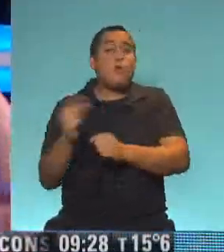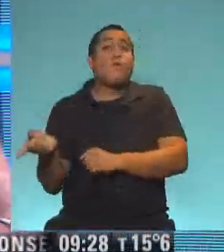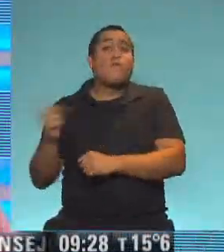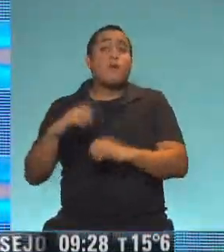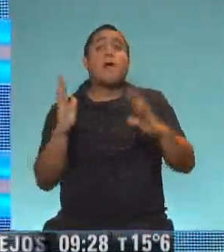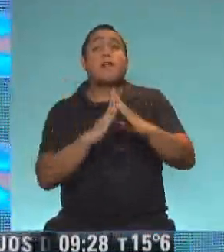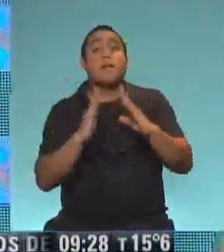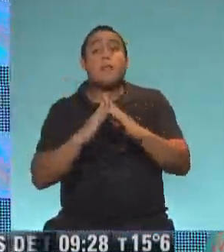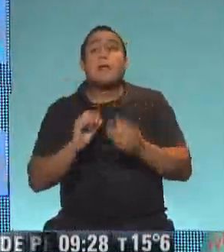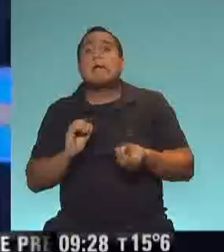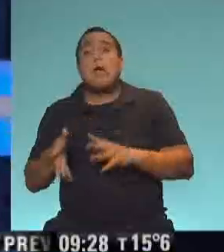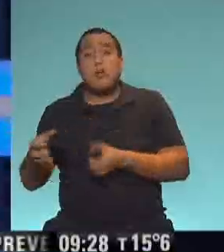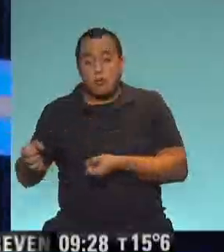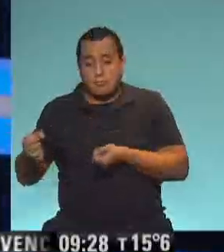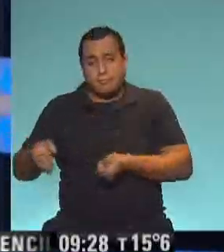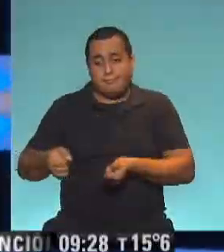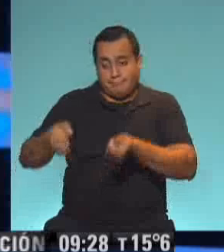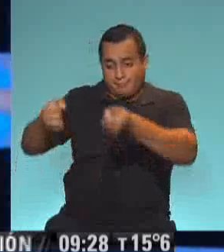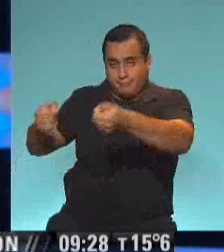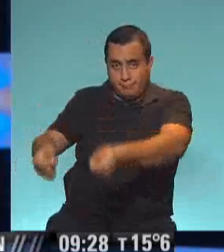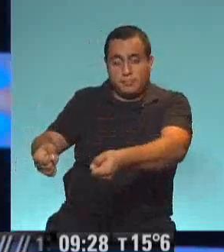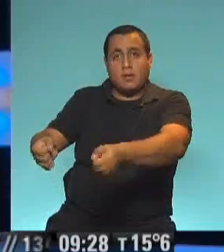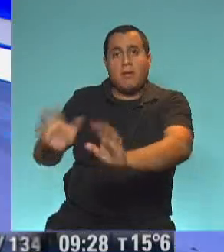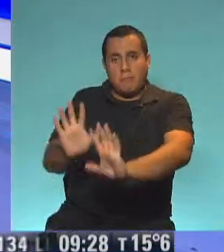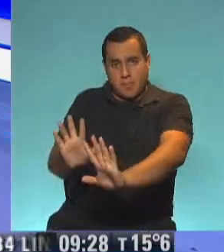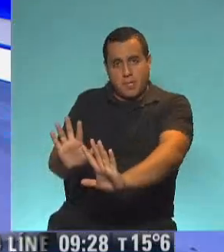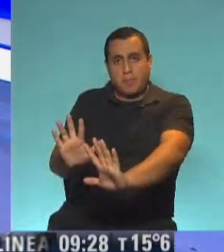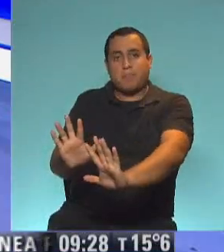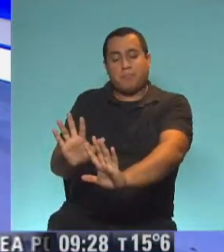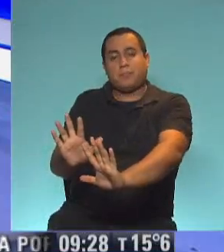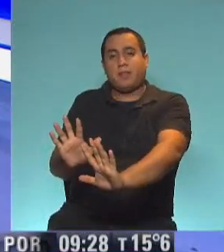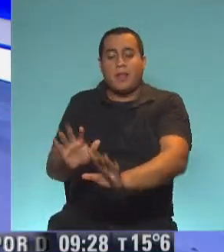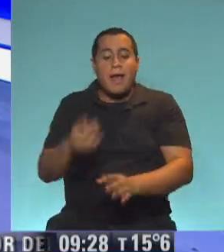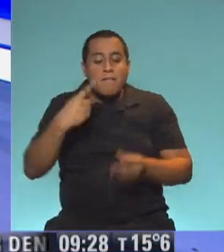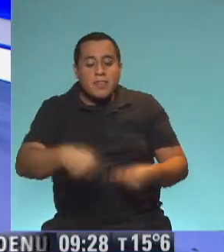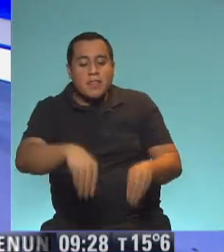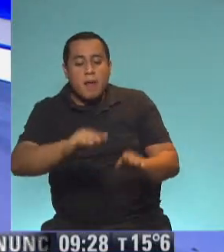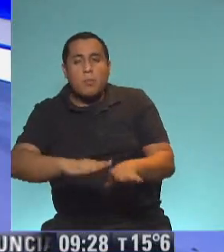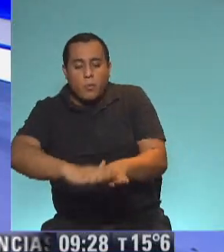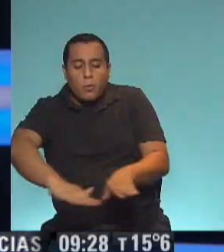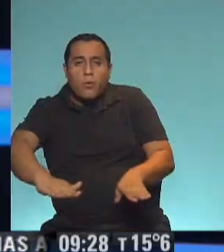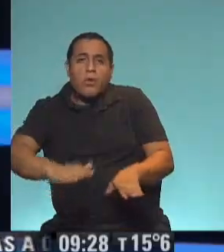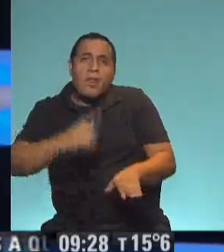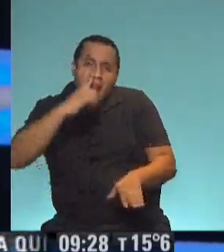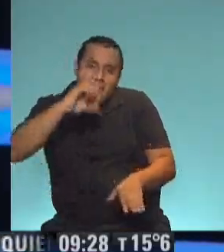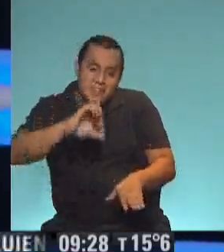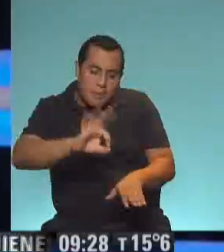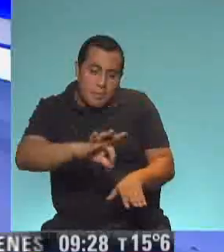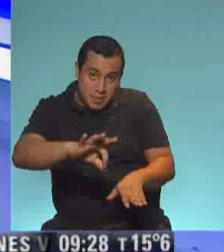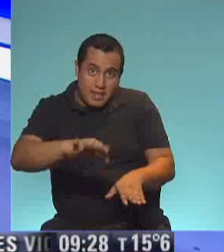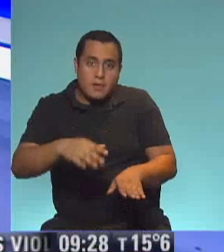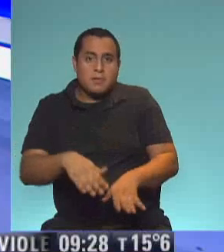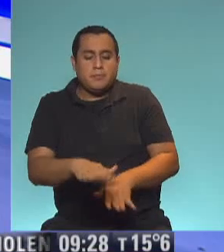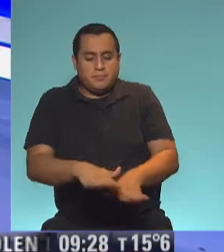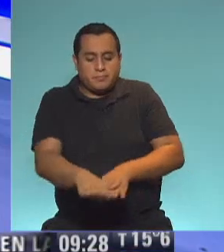casa, ¿qué hago? ¿Dejamos las cosas afuera? Sí, dejo las cosas afuera. Si en lo posible hay un trapo con lavandina, un trapito, limpiamos.